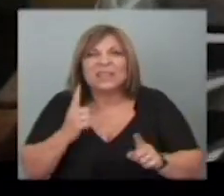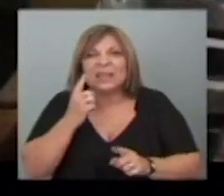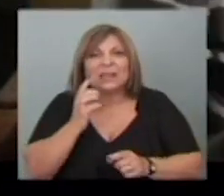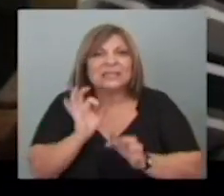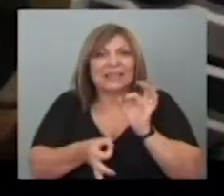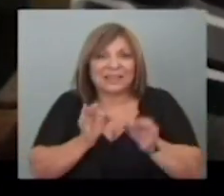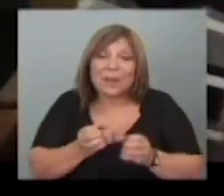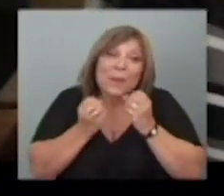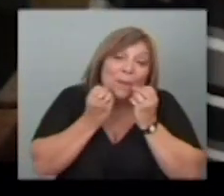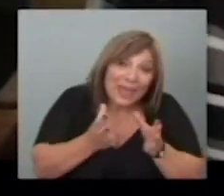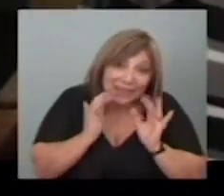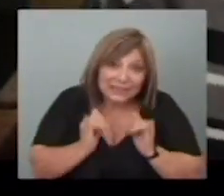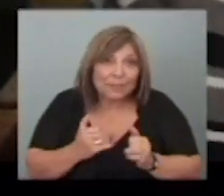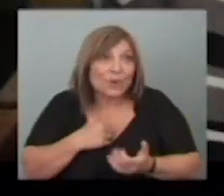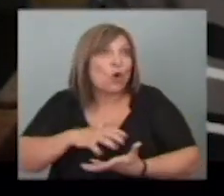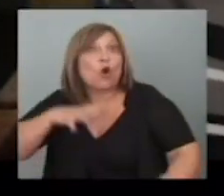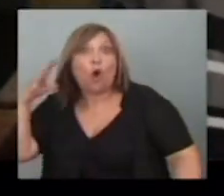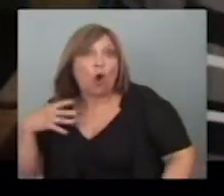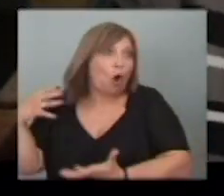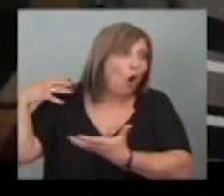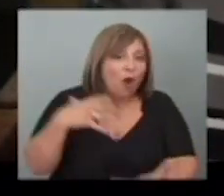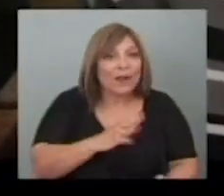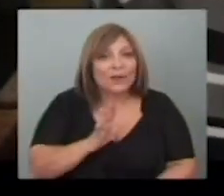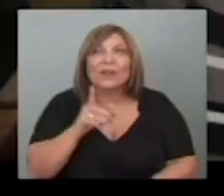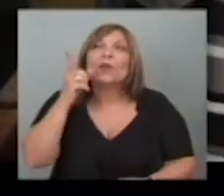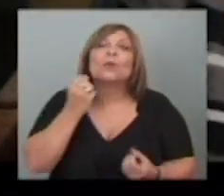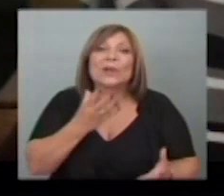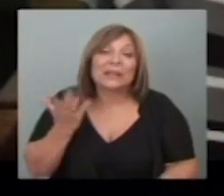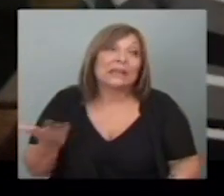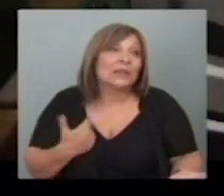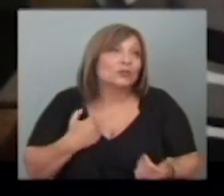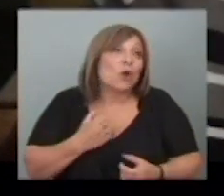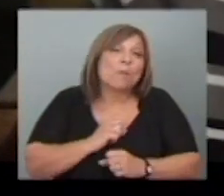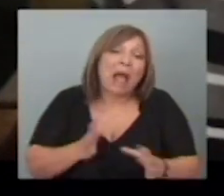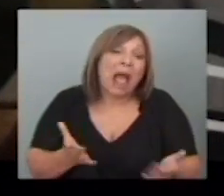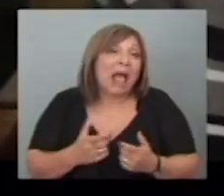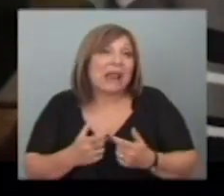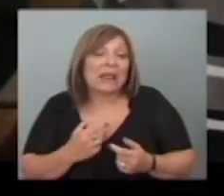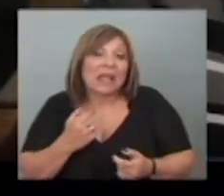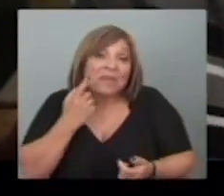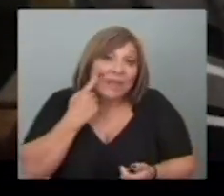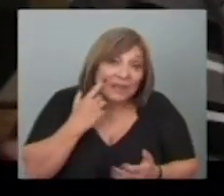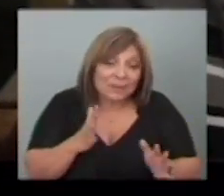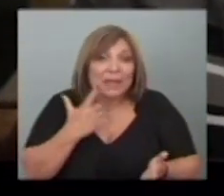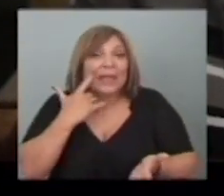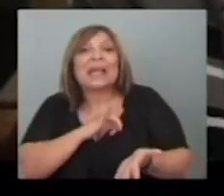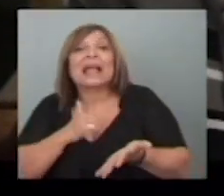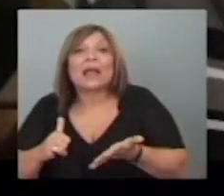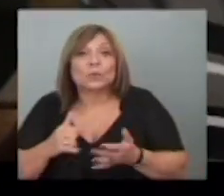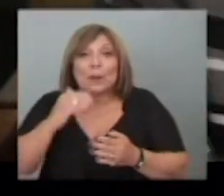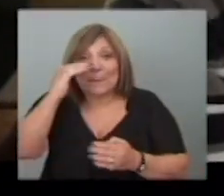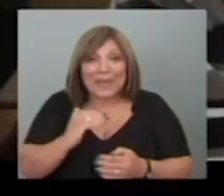sea, bien, pero no lo que pretendía yo, ¿entendés? Entonces me dice, ¿cómo estás en España? Y le digo, yo, mal, ahí, tirándola. Dice, bueno, vamos a calcularla a menos